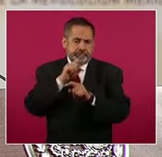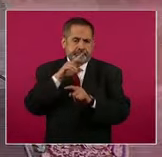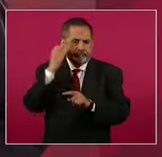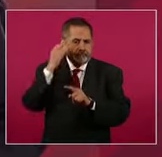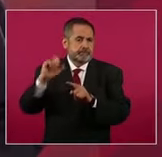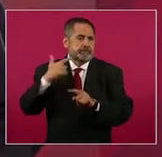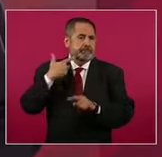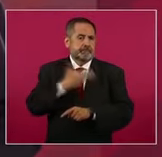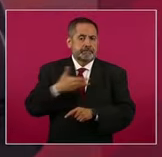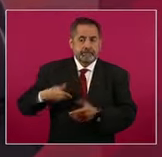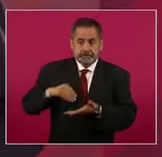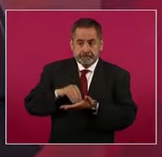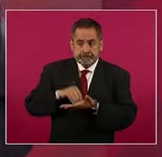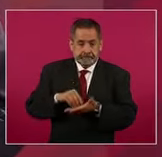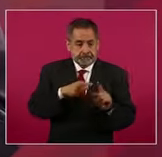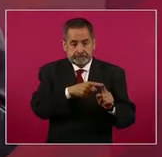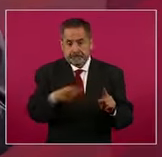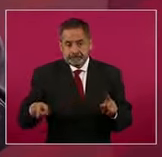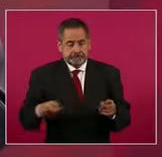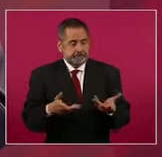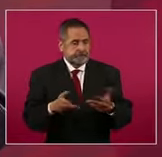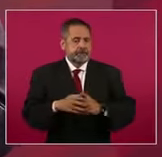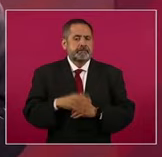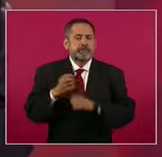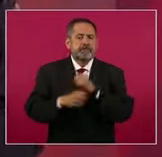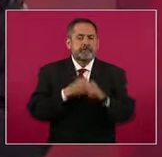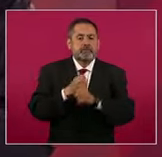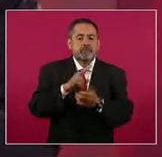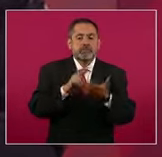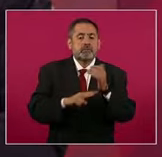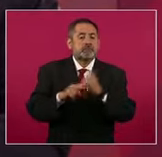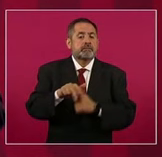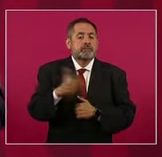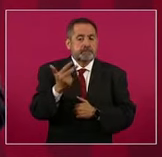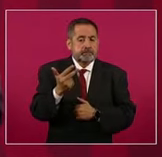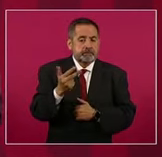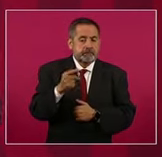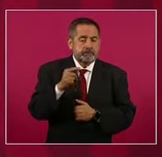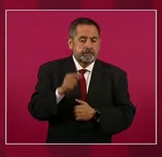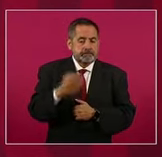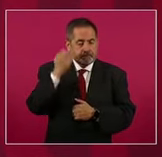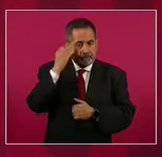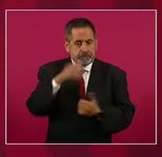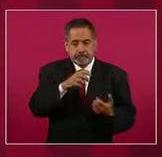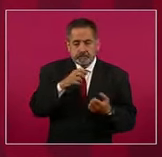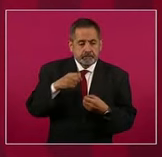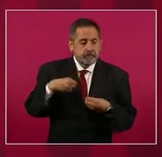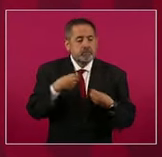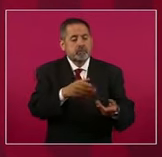expresidente, en el año 2013, por un monto de